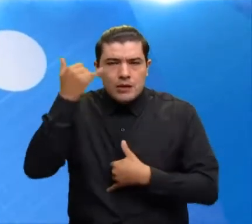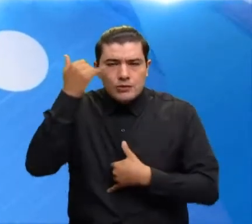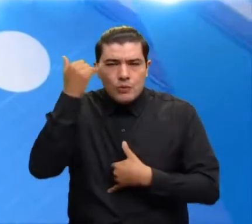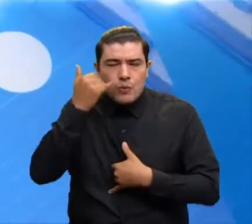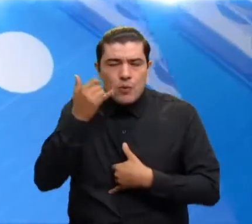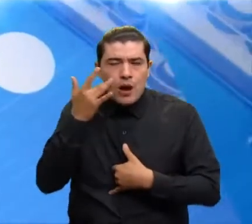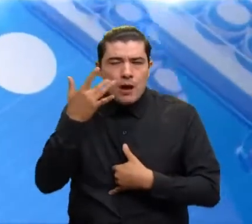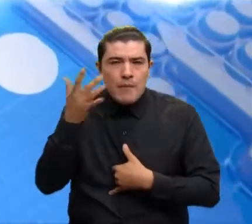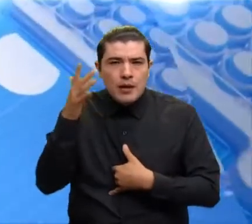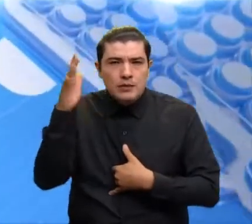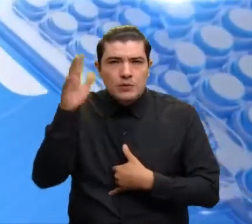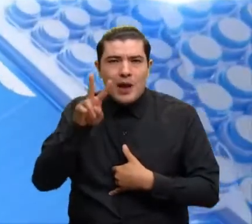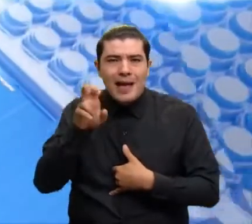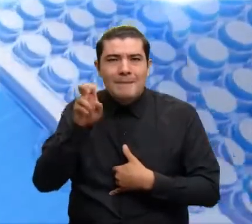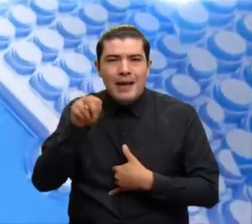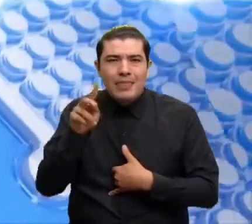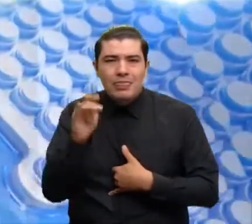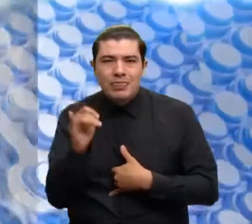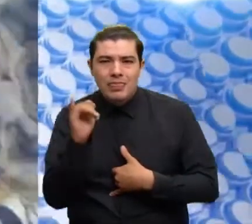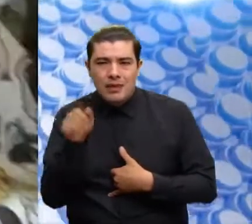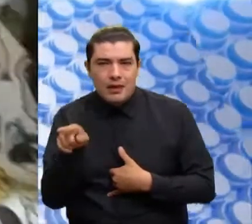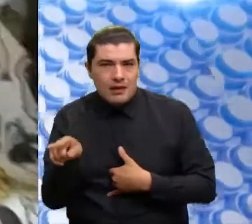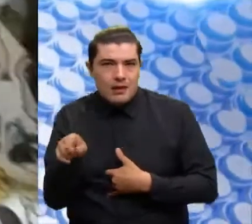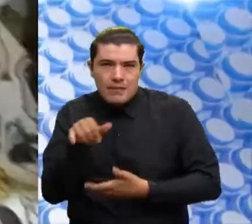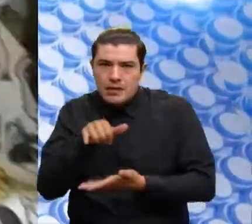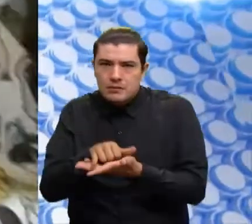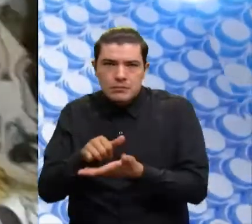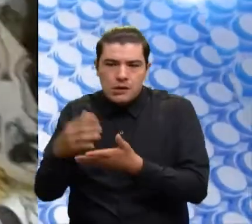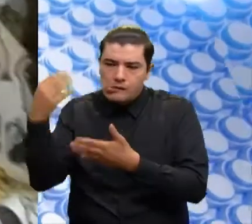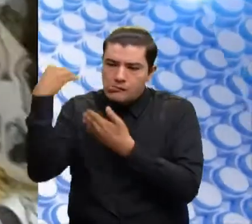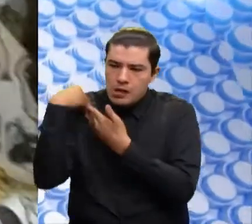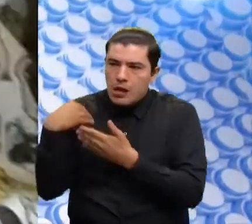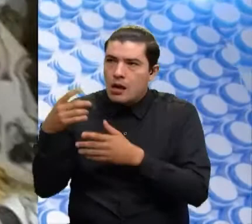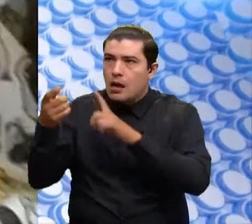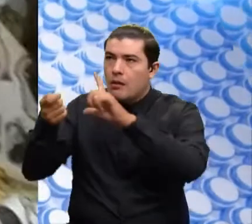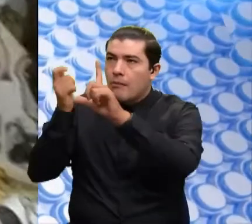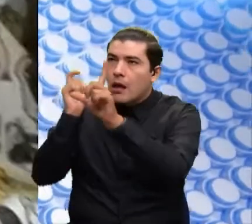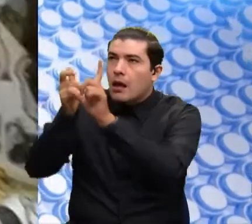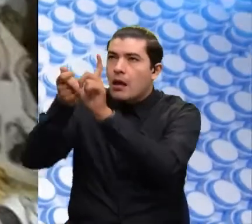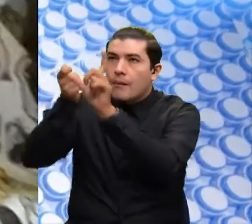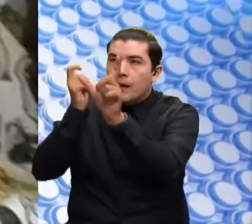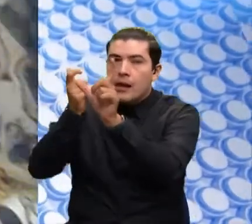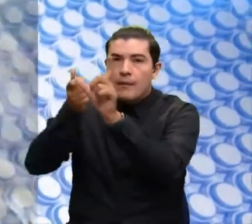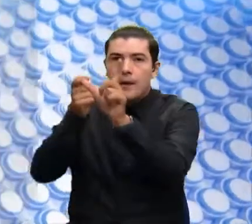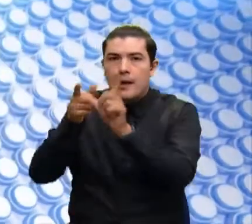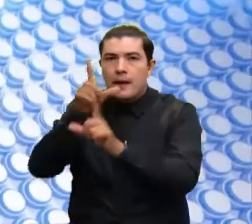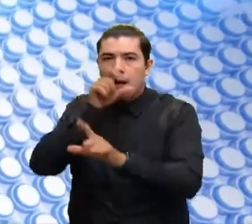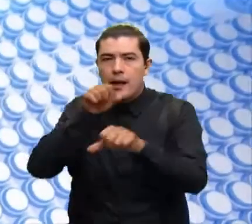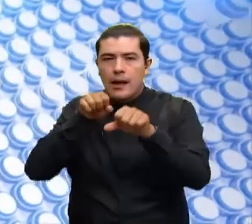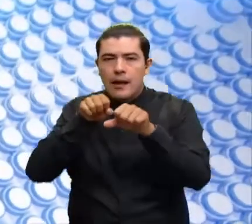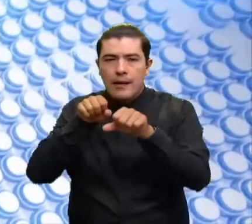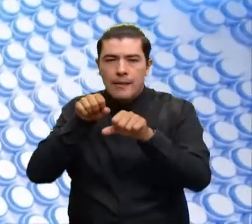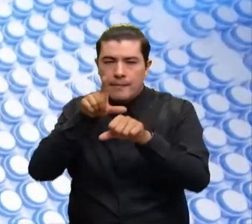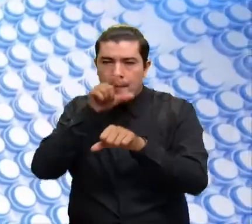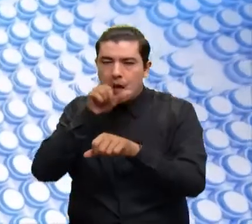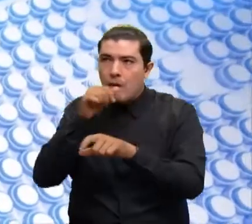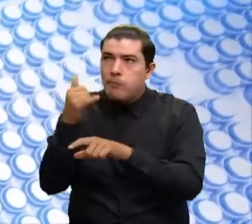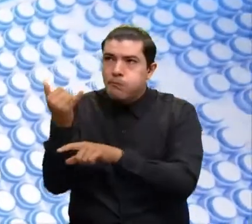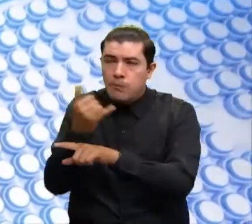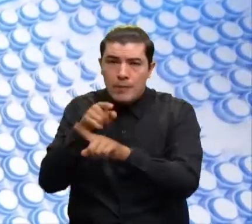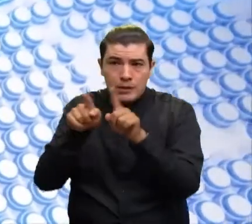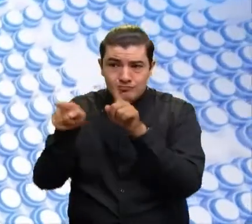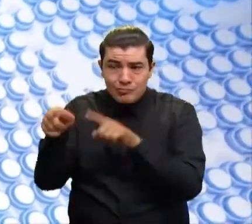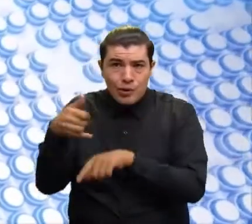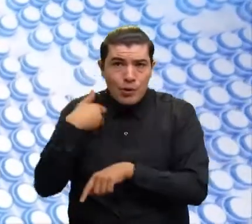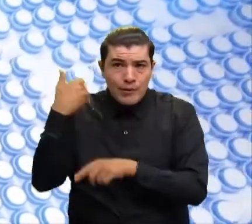que dice Banti. Aparentemente era lo que él siempre llevaba para ir a cazar los pájaros, pero hasta el momento él no ha llegado a la casa,